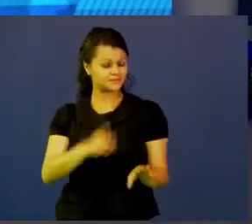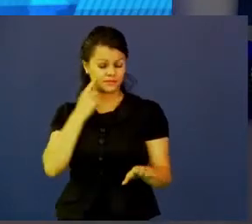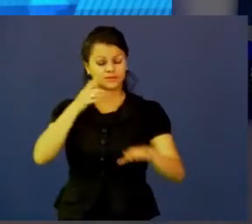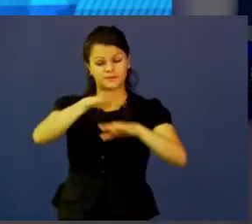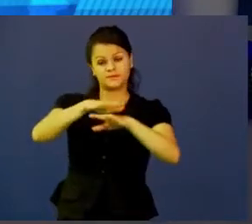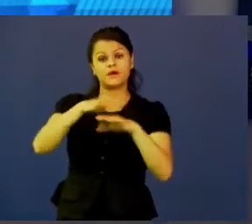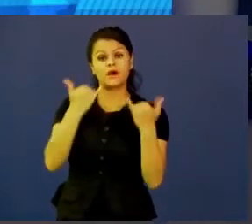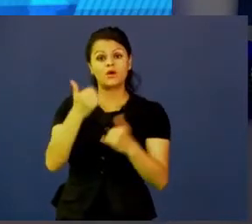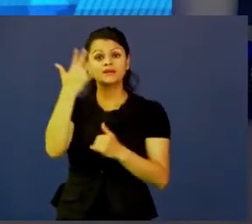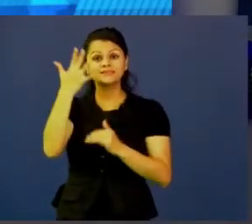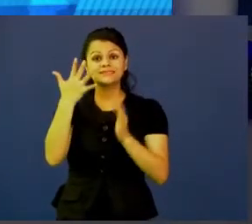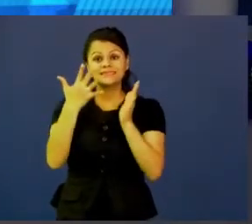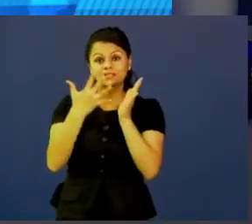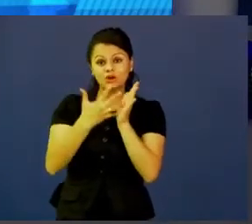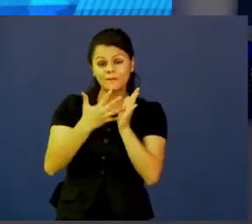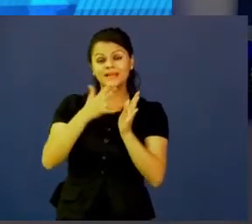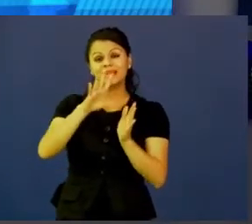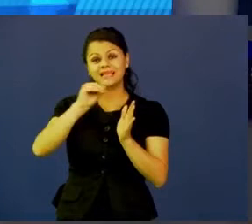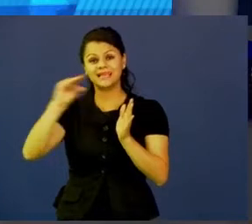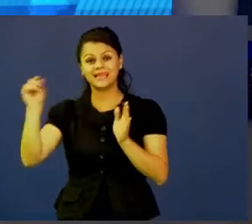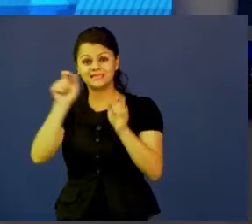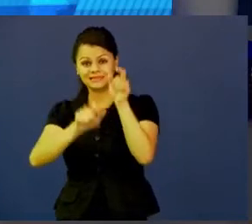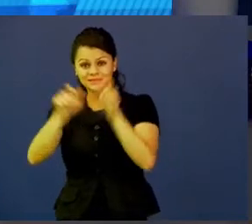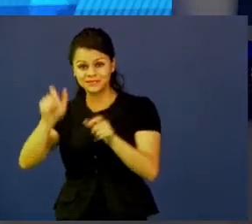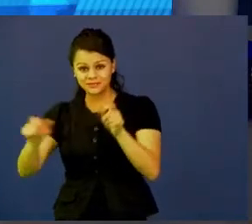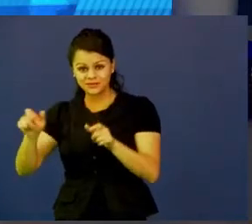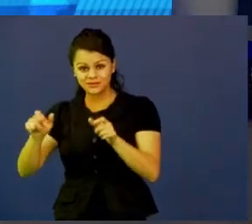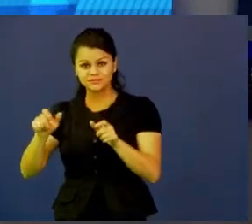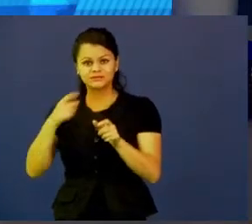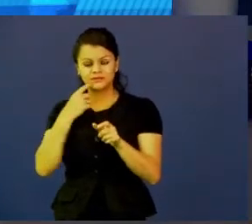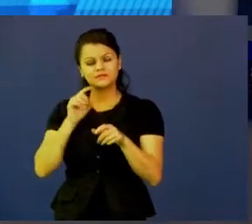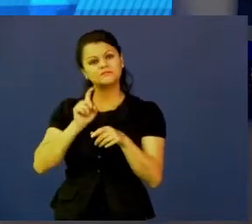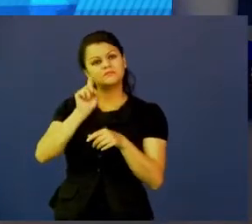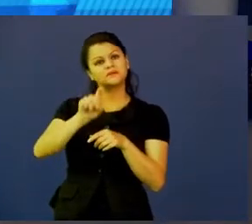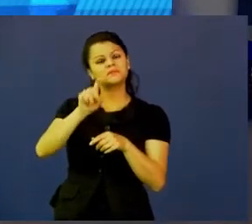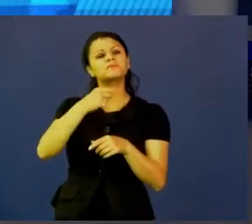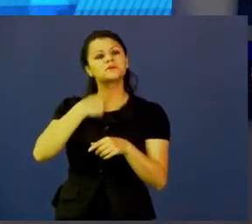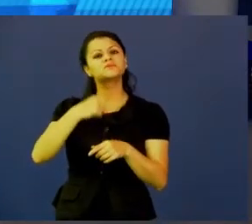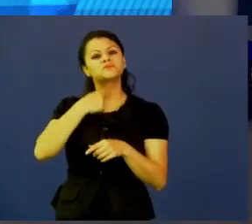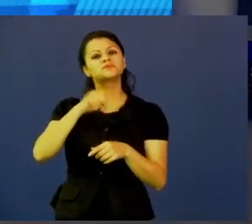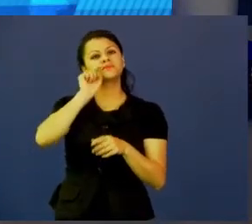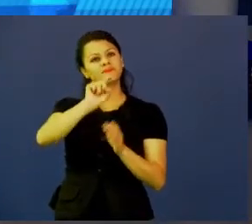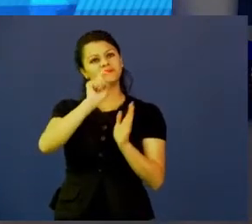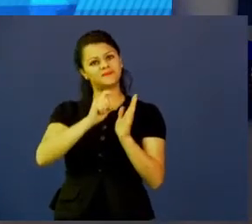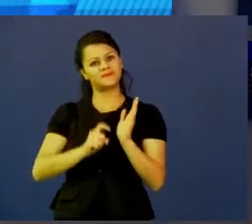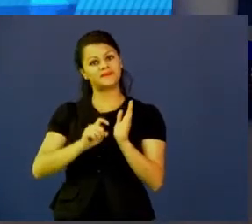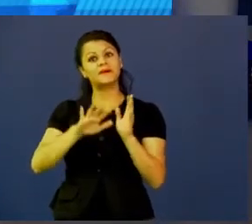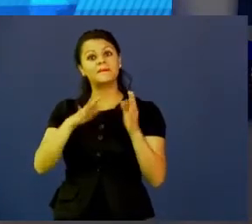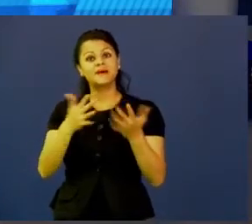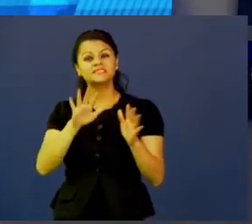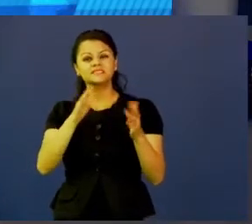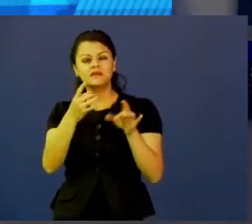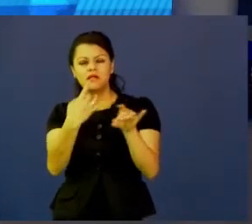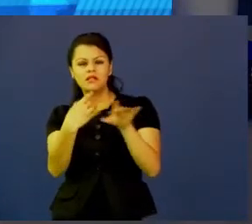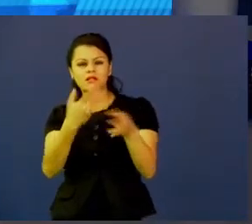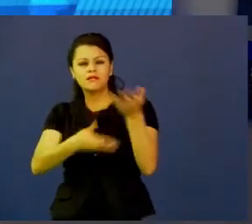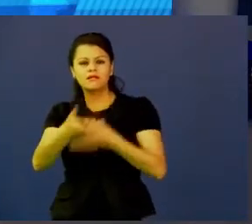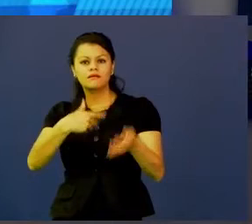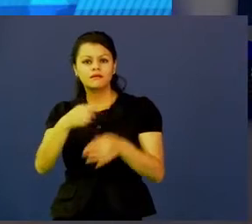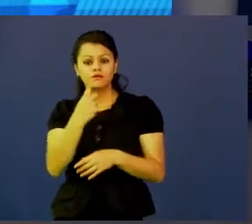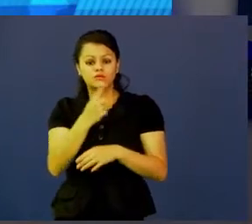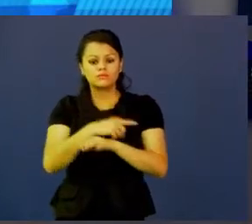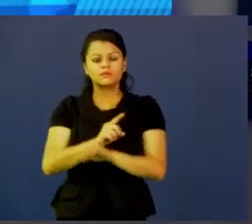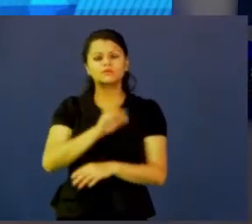personas que se están dando like. Y además de eso, se están intercambiando 347 mensajes en este minuto que pasa